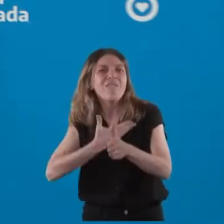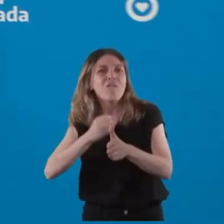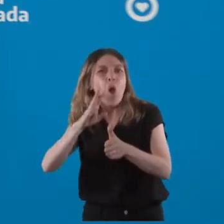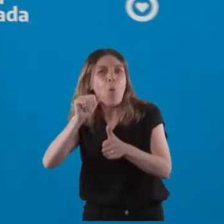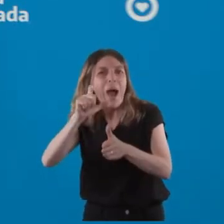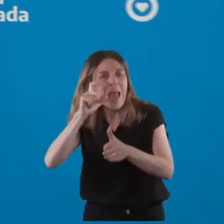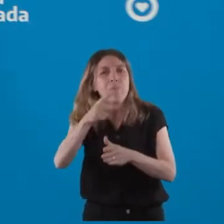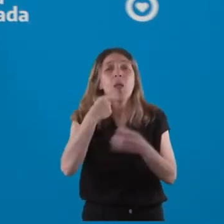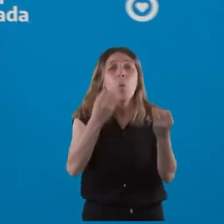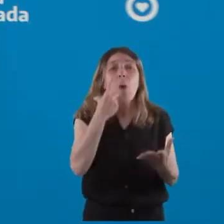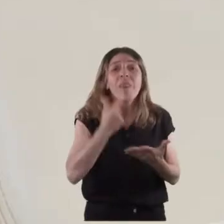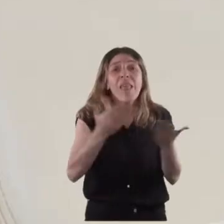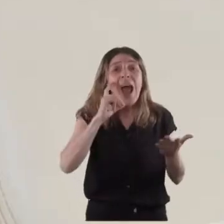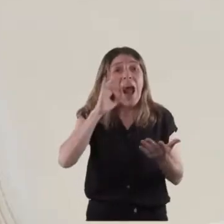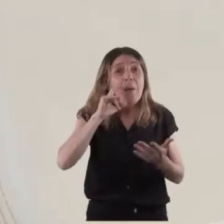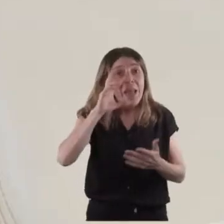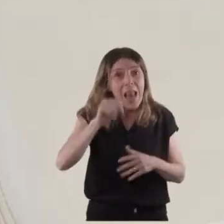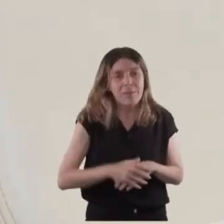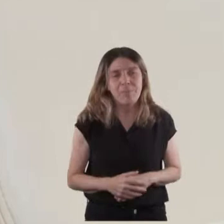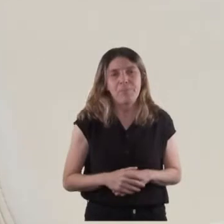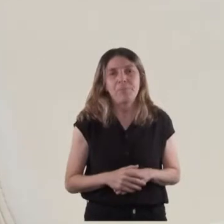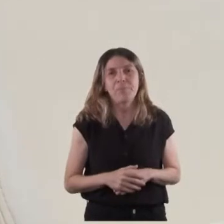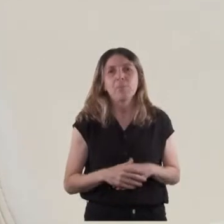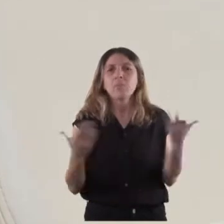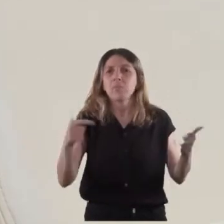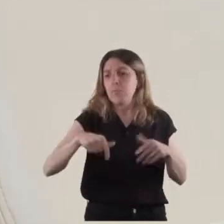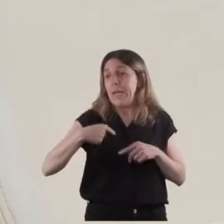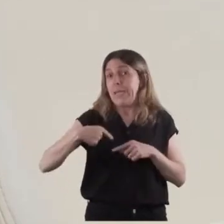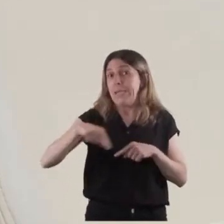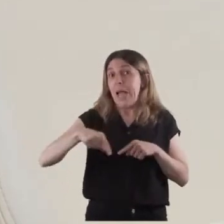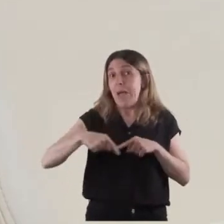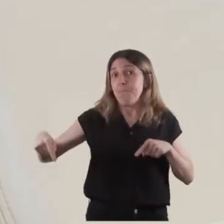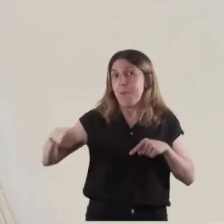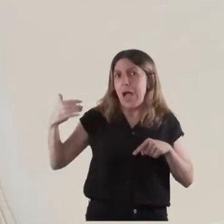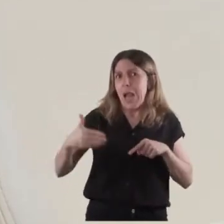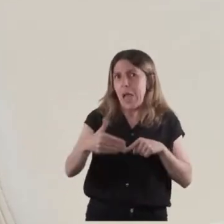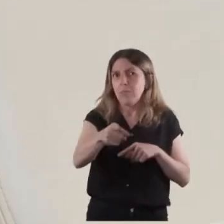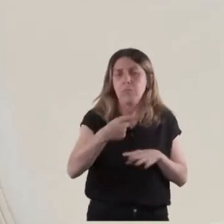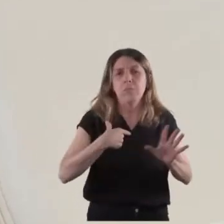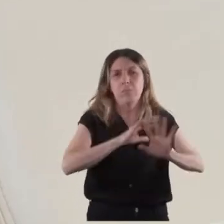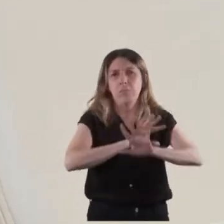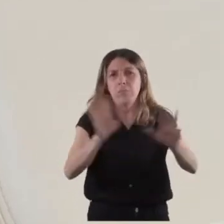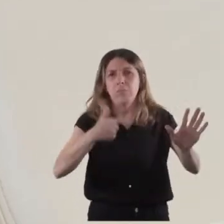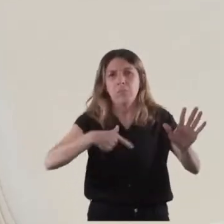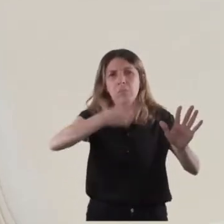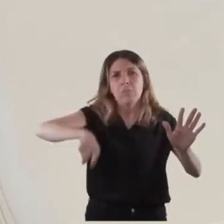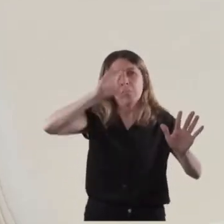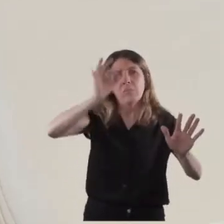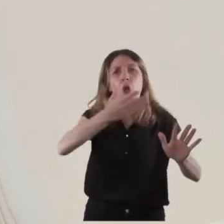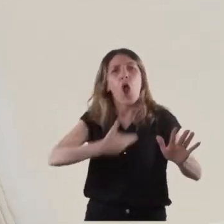qué tal buen día gabriela en esta semana se conoció que el gobierno nacional